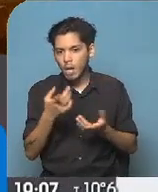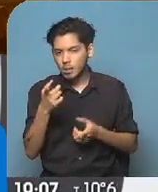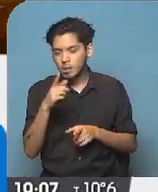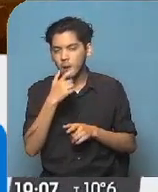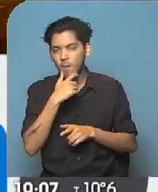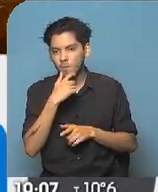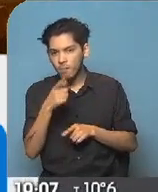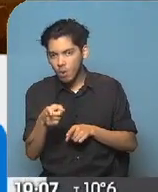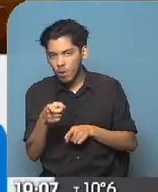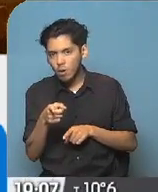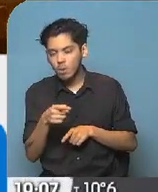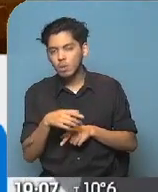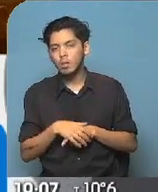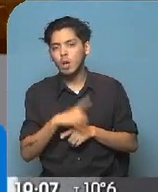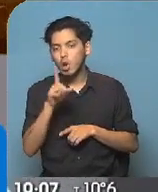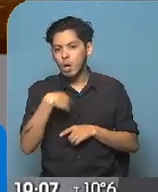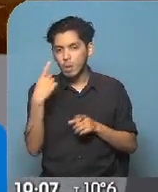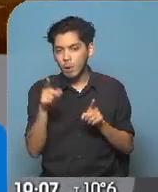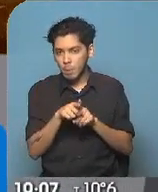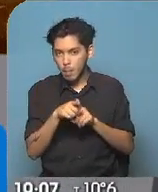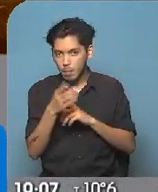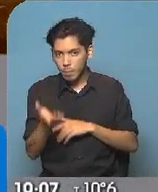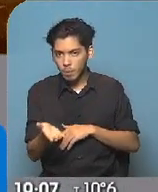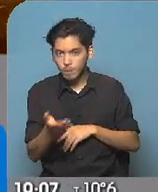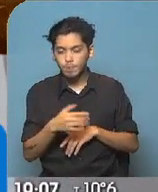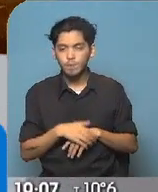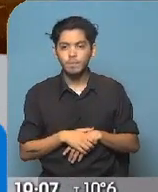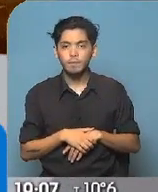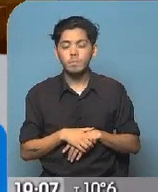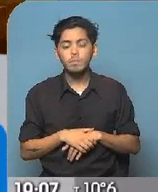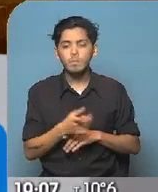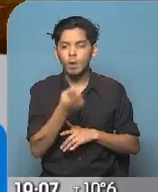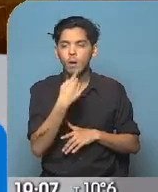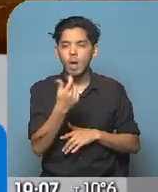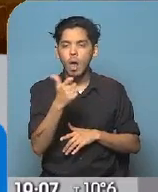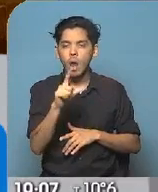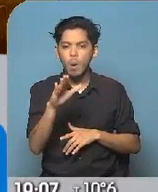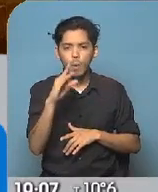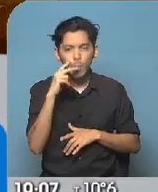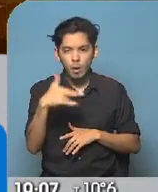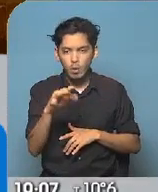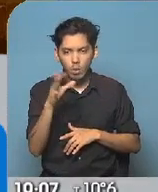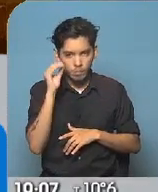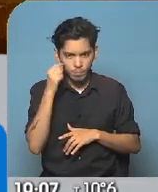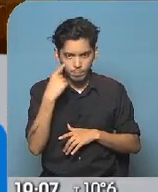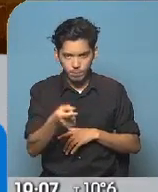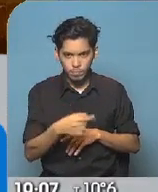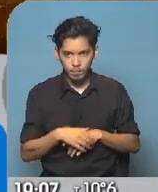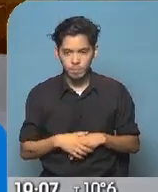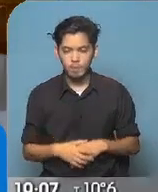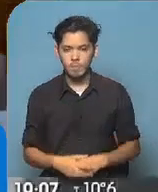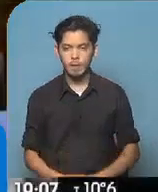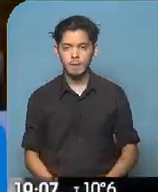y lo que esto genera pero vamos a escuchar lo que dijo el doctor albino generador de la polémica del día